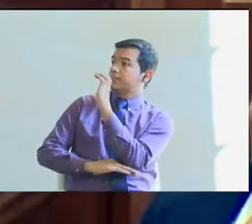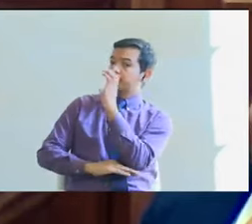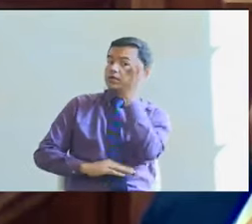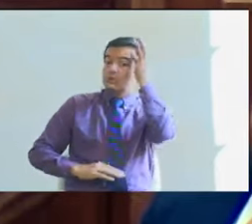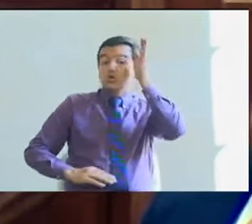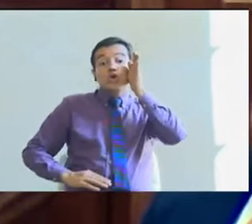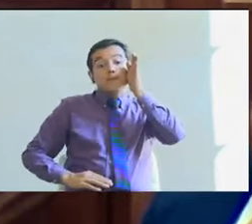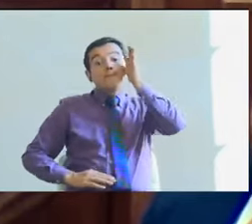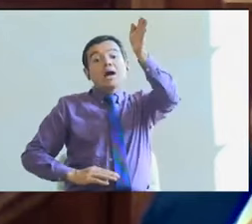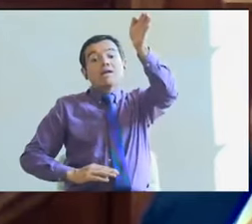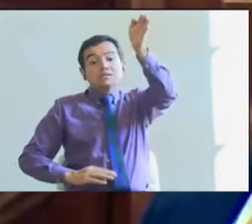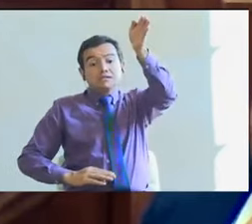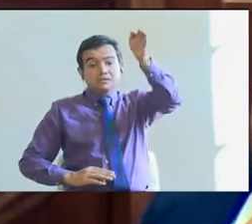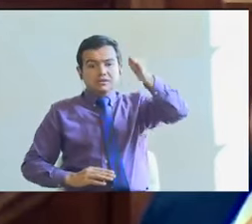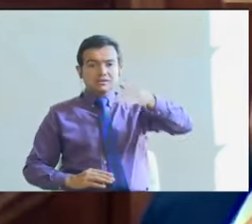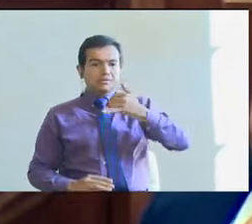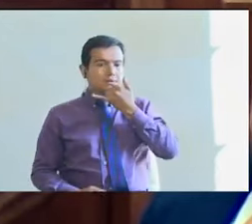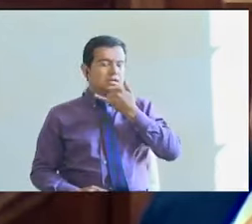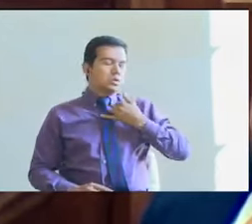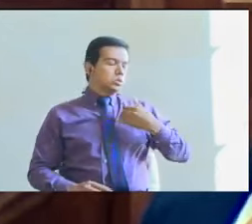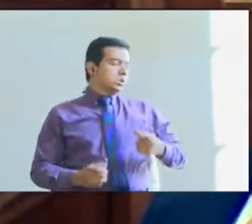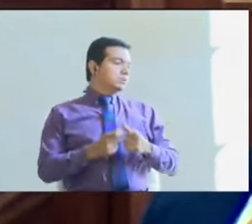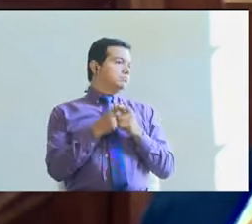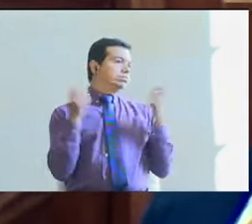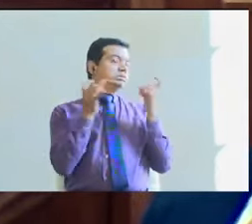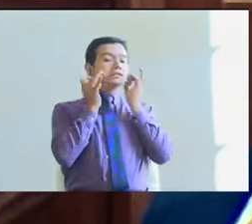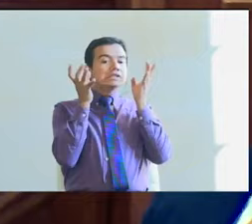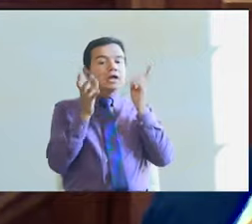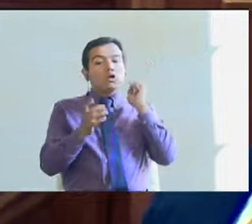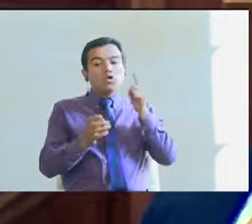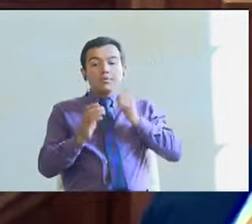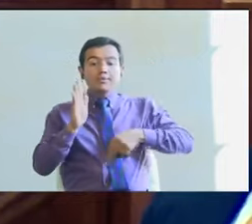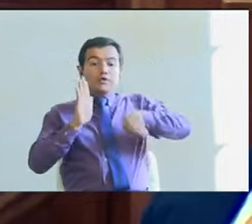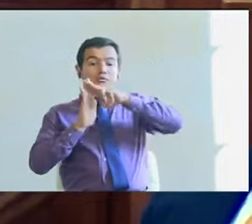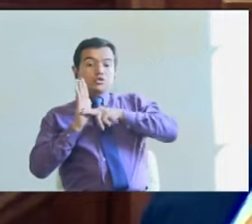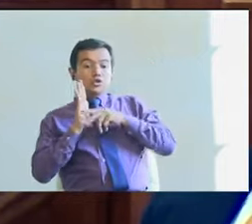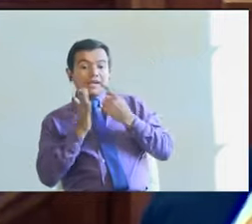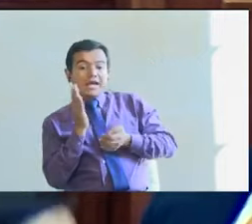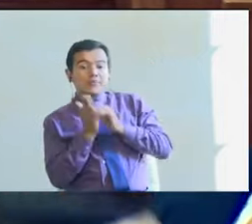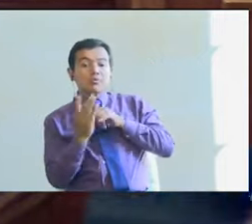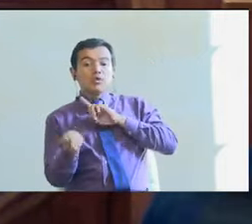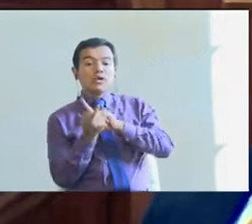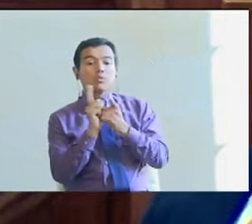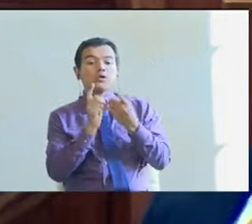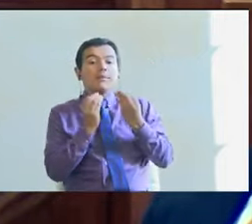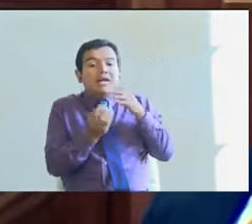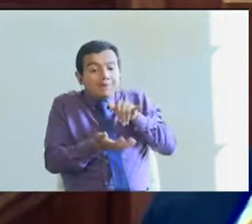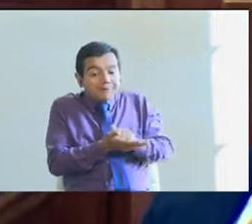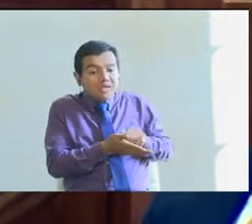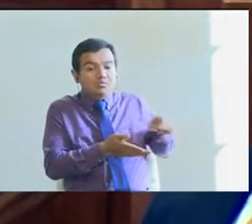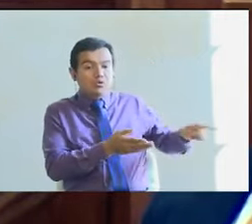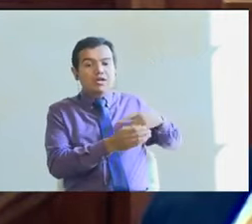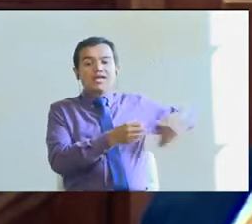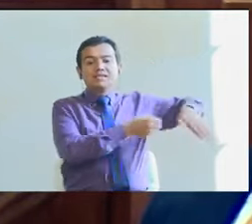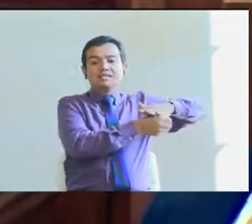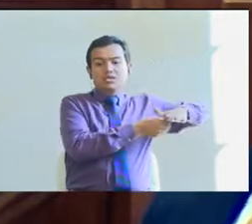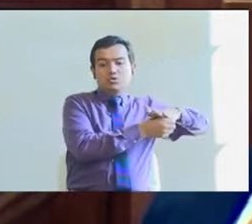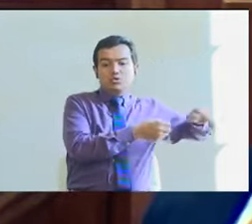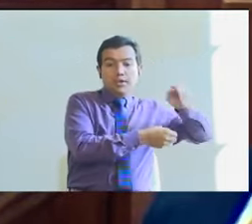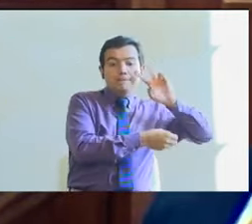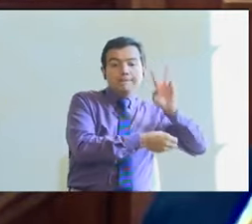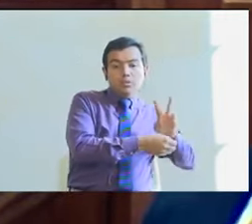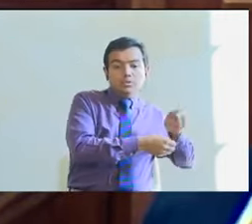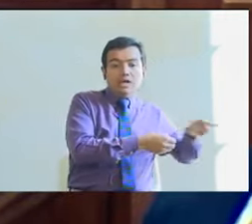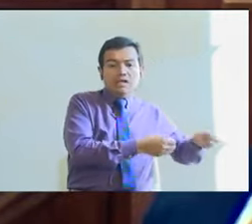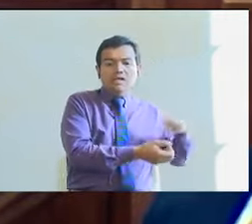a hacer un problema grande si no hay una política de encuentro para que detengan lo que ocurre en Venezuela que no es